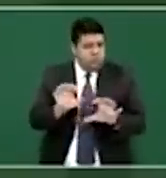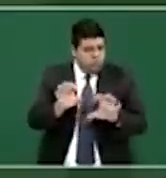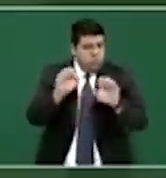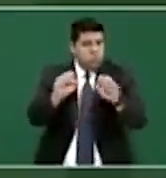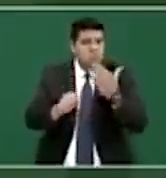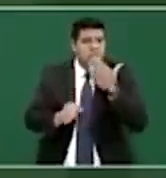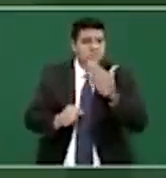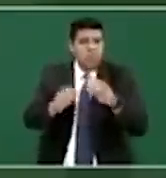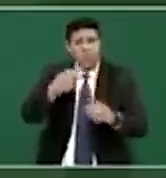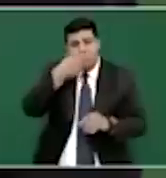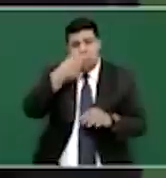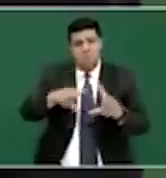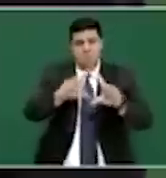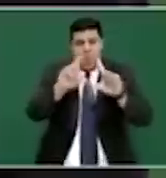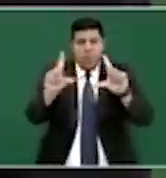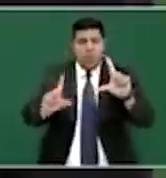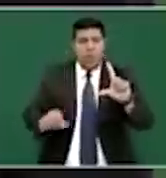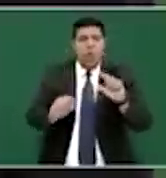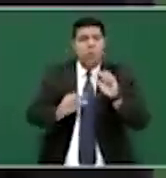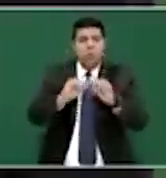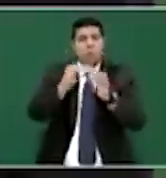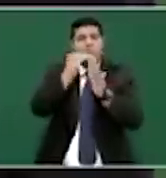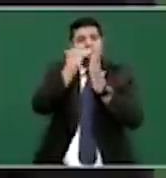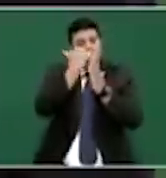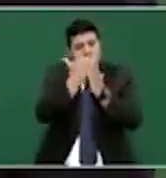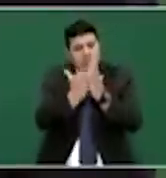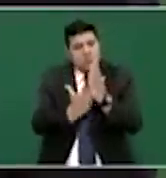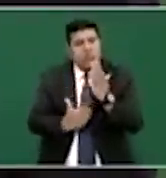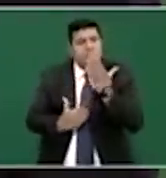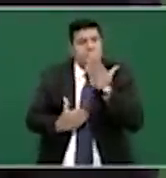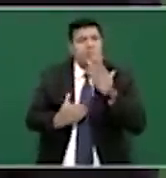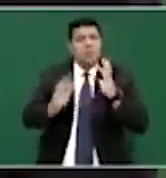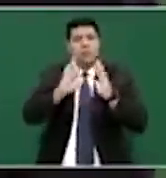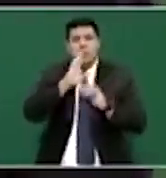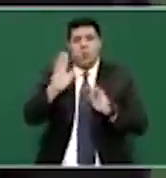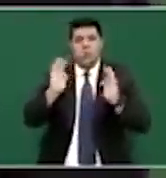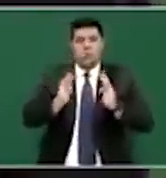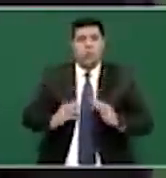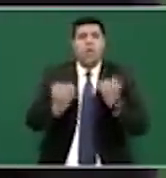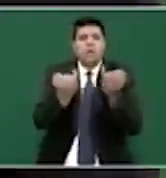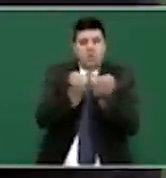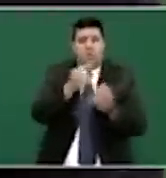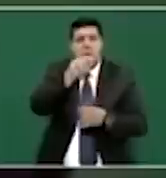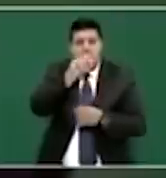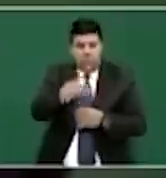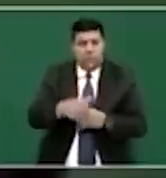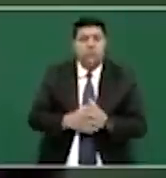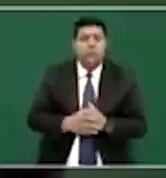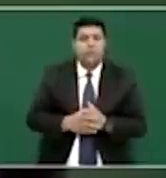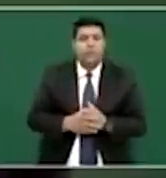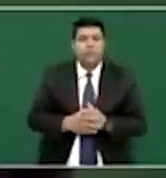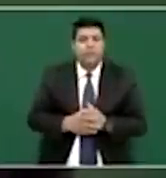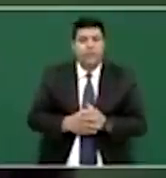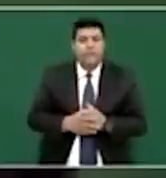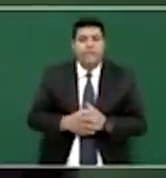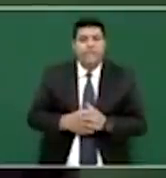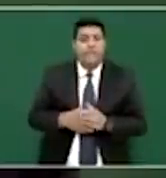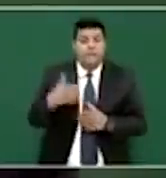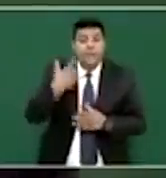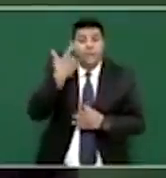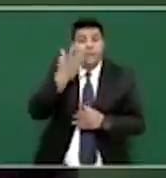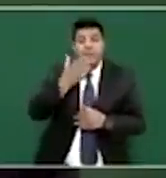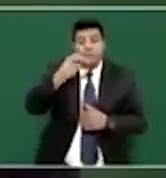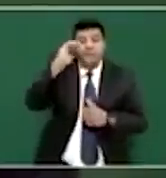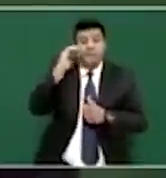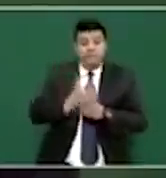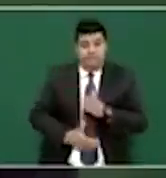al país y lo mismo serenar a Jalisco. Termino nada más diciéndoles,